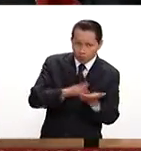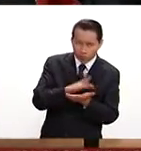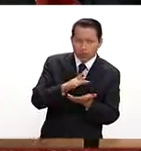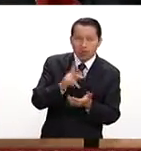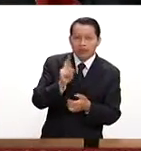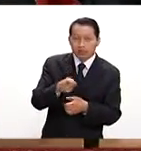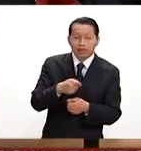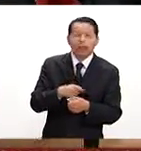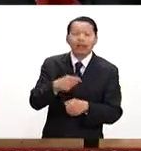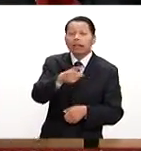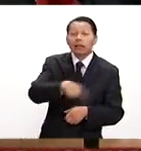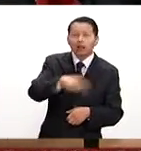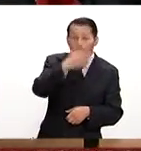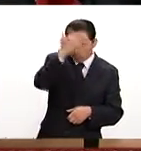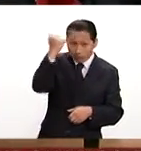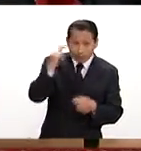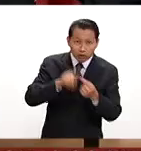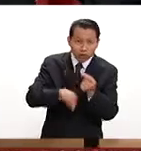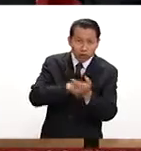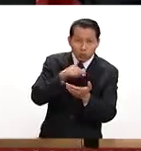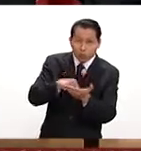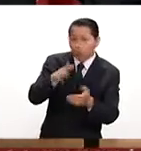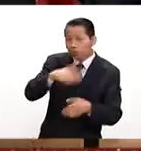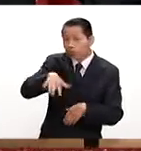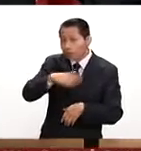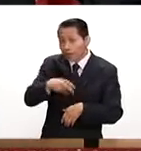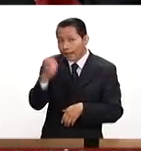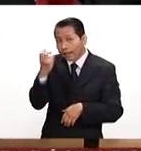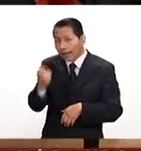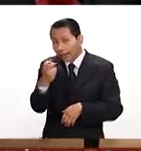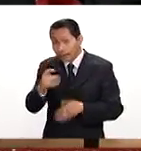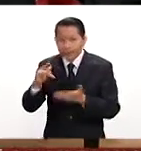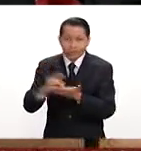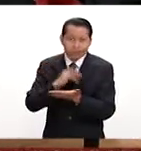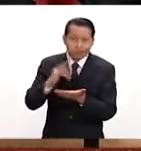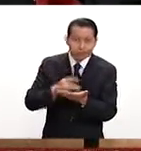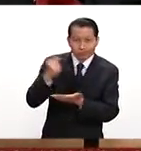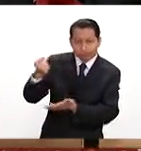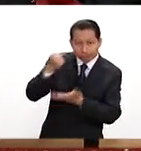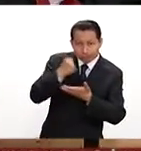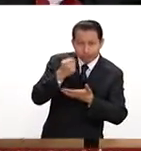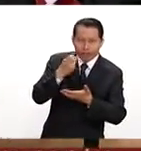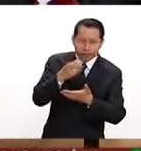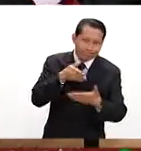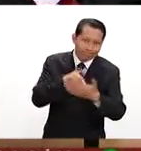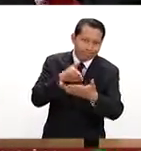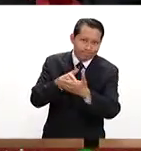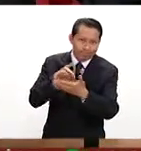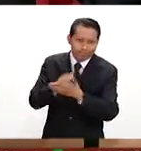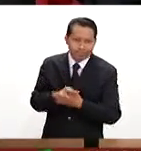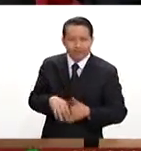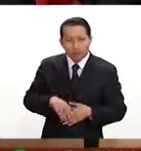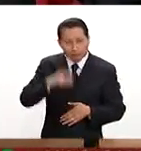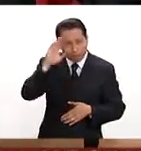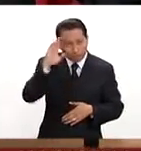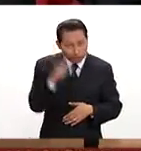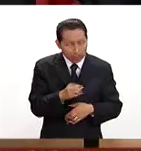desinformación. saben dónde buscar esos apoyos, ¿no? Desinformación, ¿no? Y lo perciben como un gran obstáculo finalmente, ¿no? Maestra, pues sin duda un